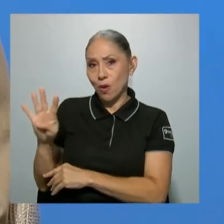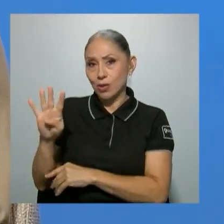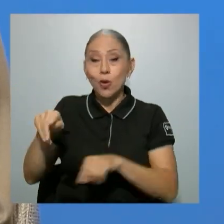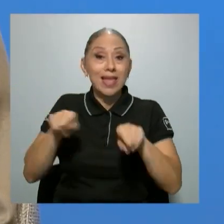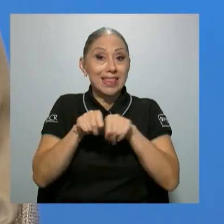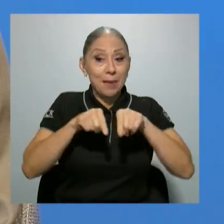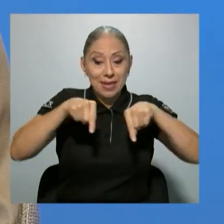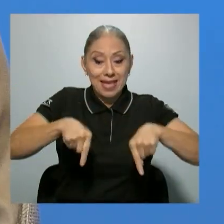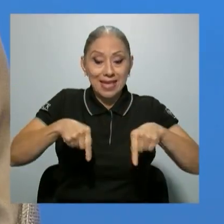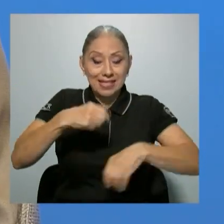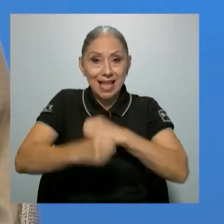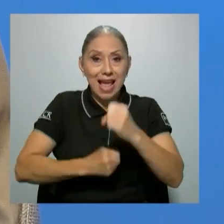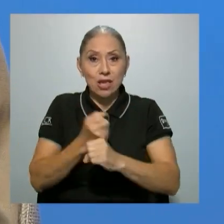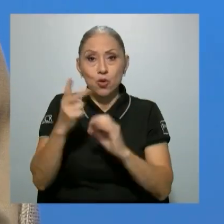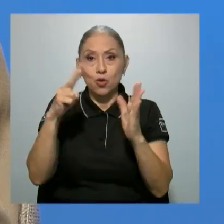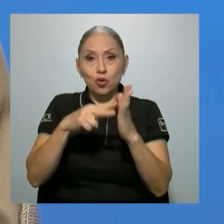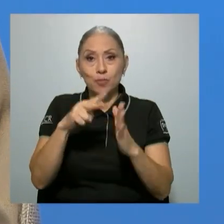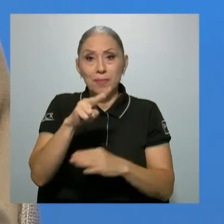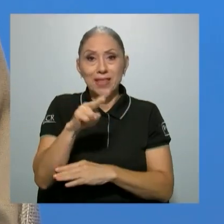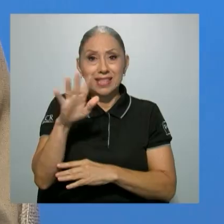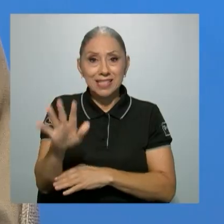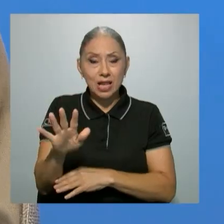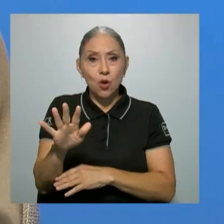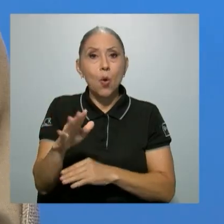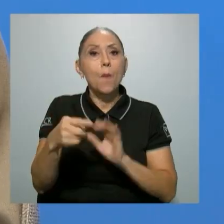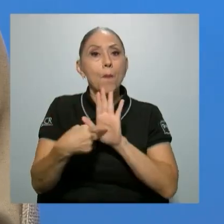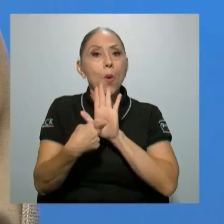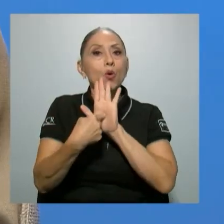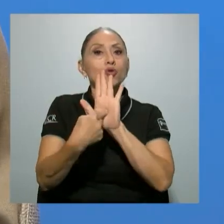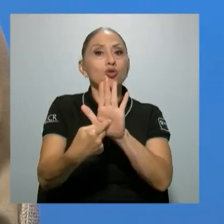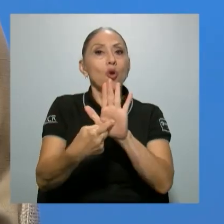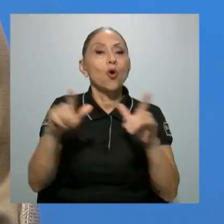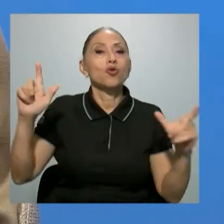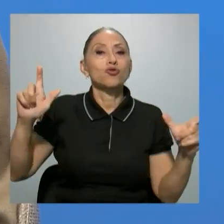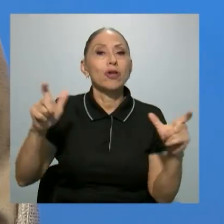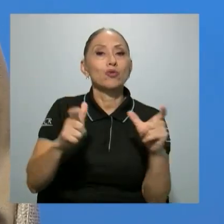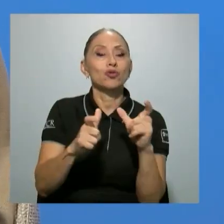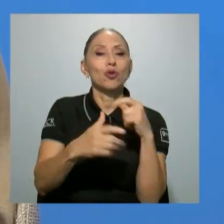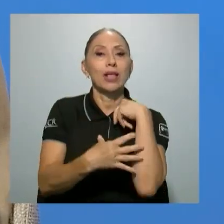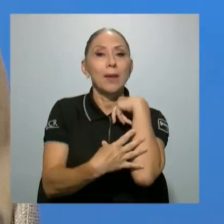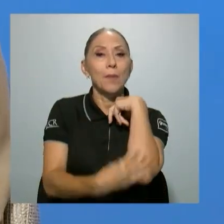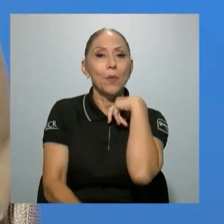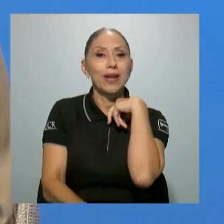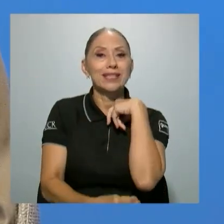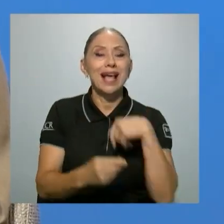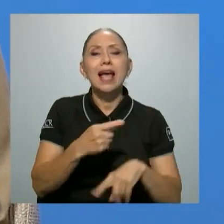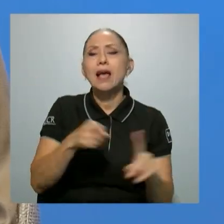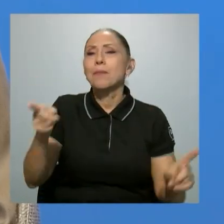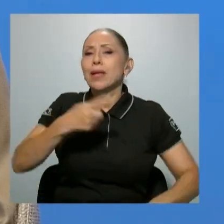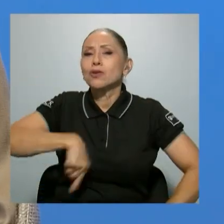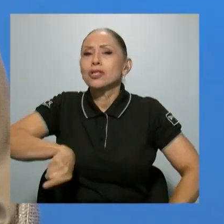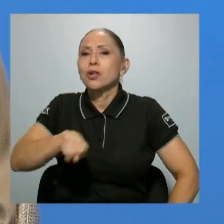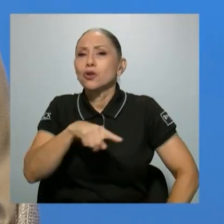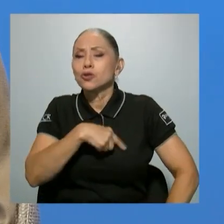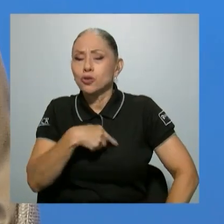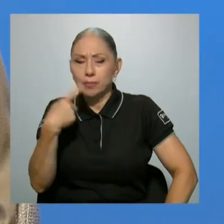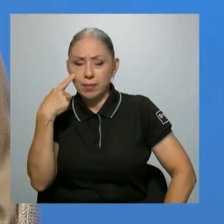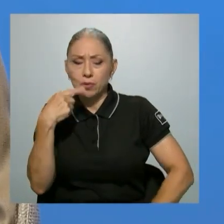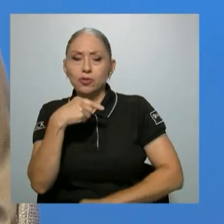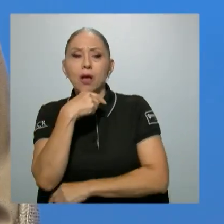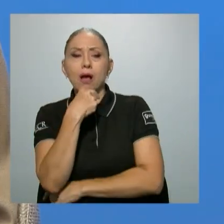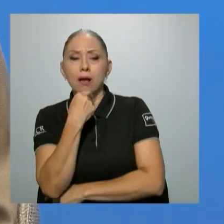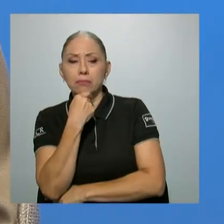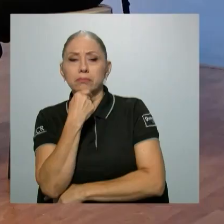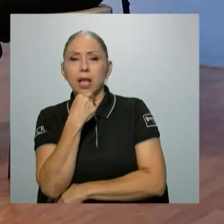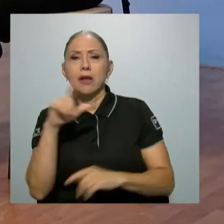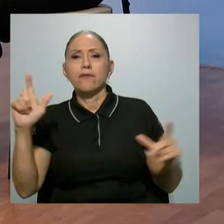mostró por segundo año consecutivo una reducción, pero cuando vamos a entender qué factores hay detrás de esa reducción de la